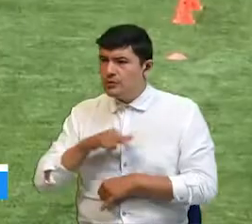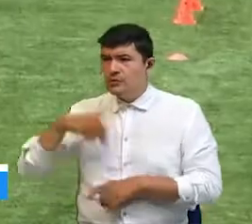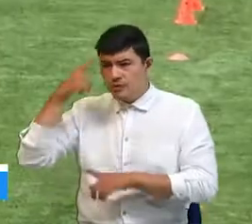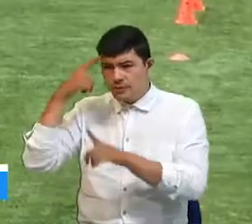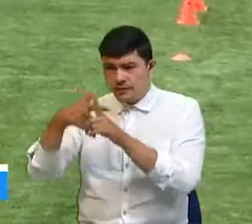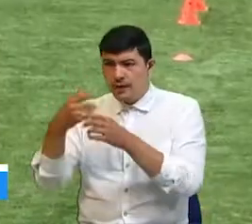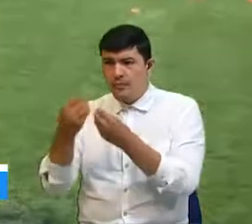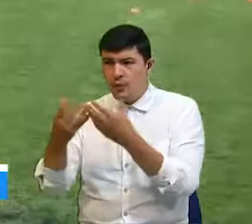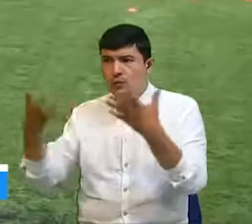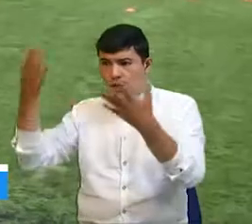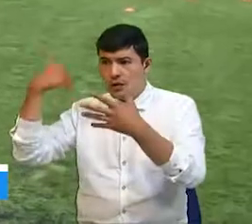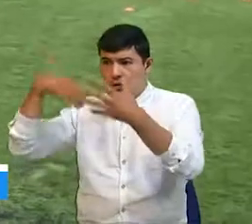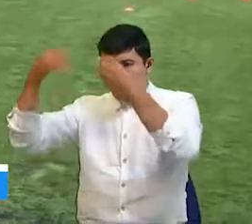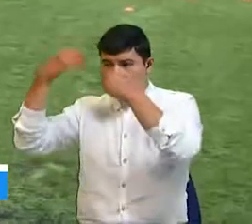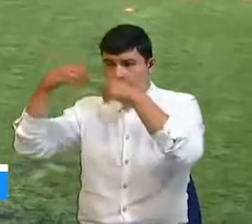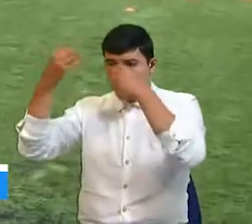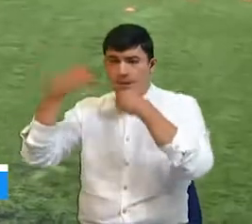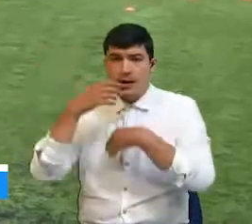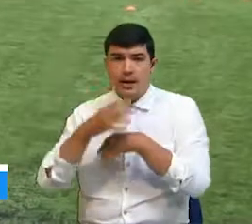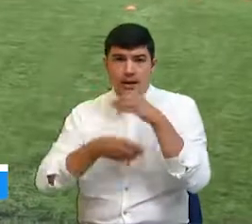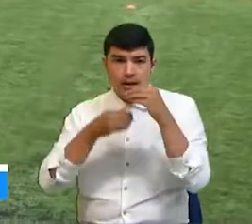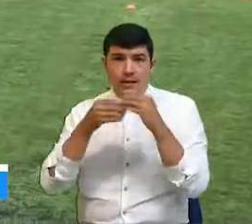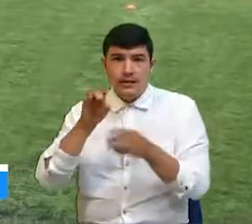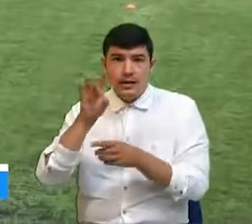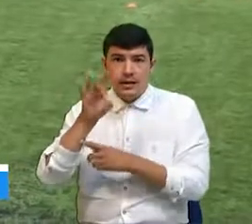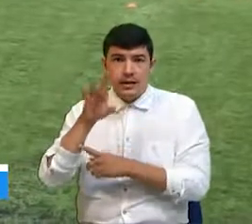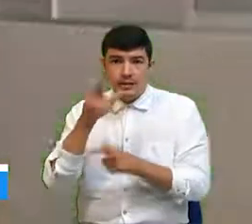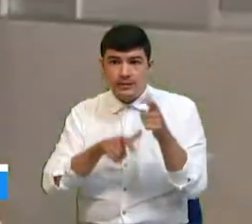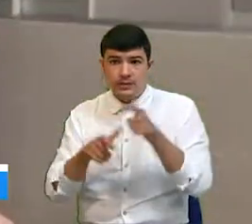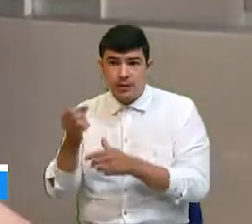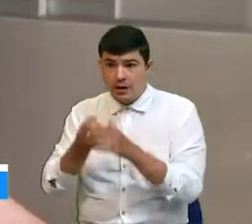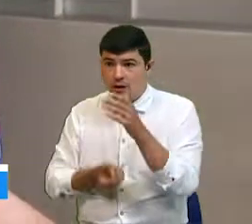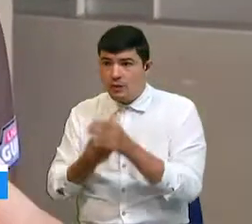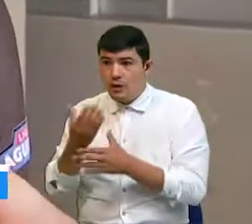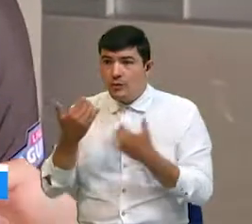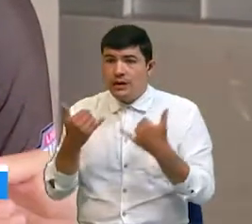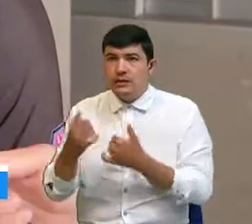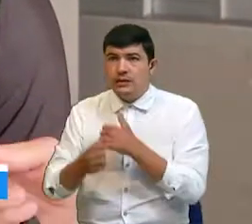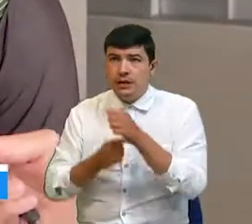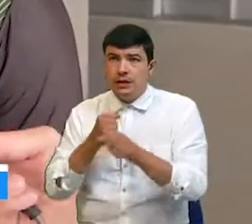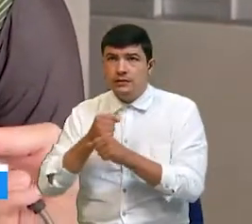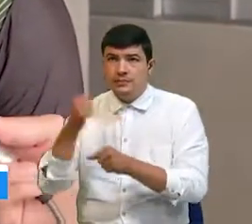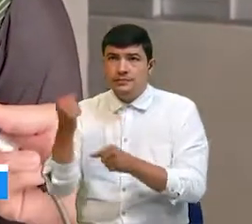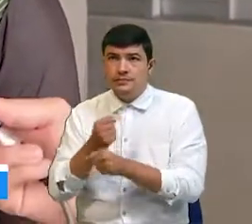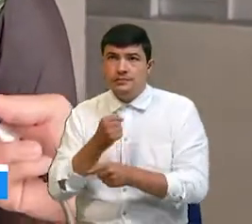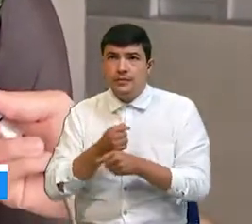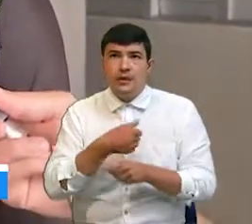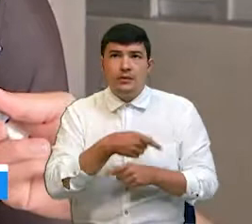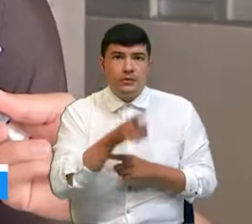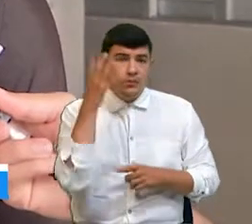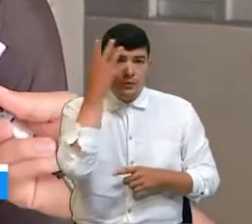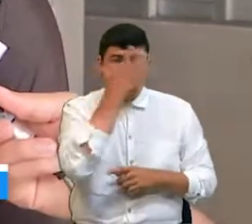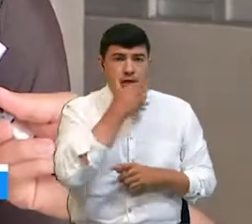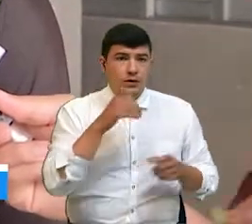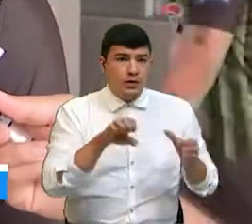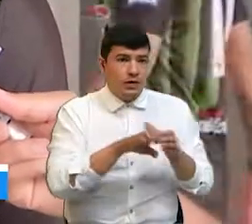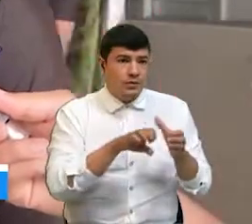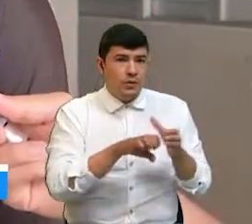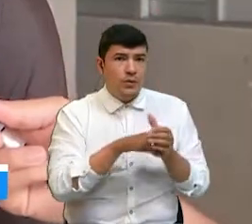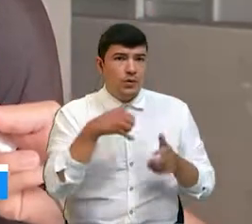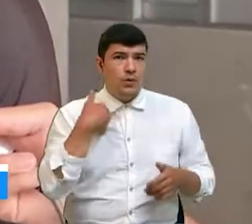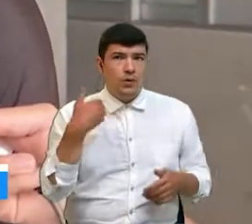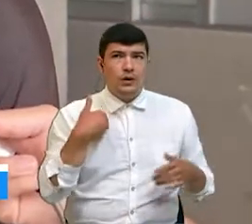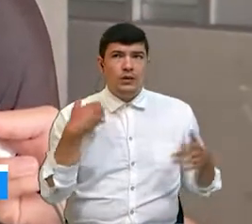ilusión. Ilusión que también tienen los 15 refuerzos que llegaron para esta temporada. Fue un lindo grupo, un grupo joven, jugadores